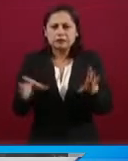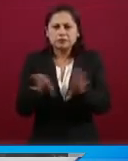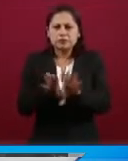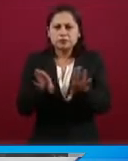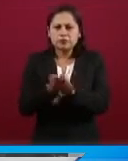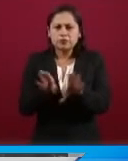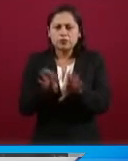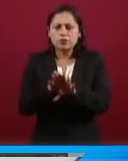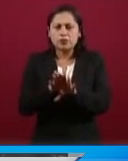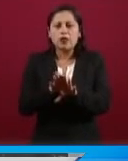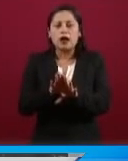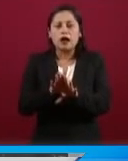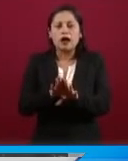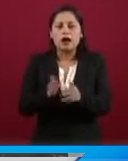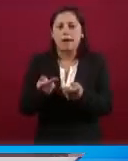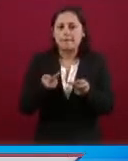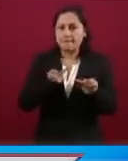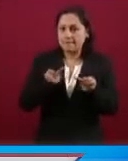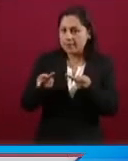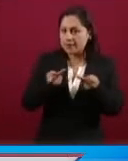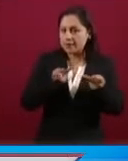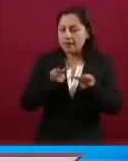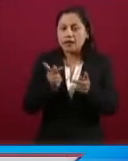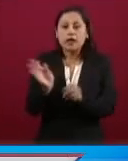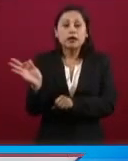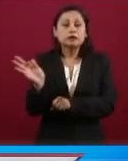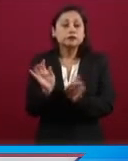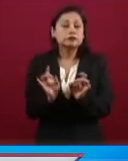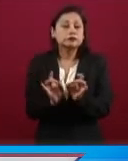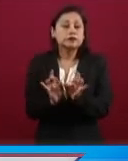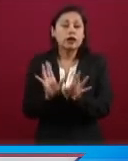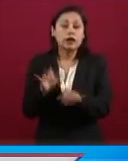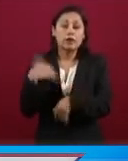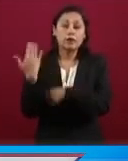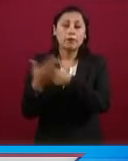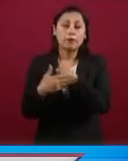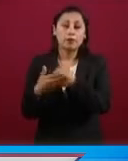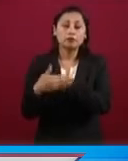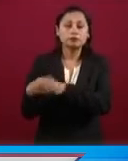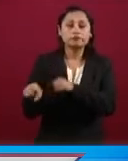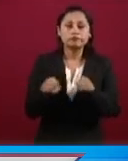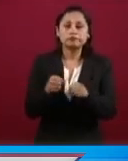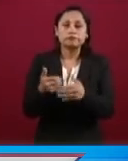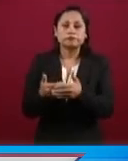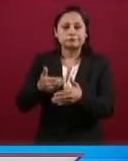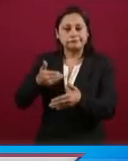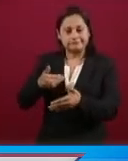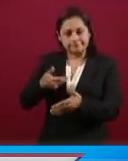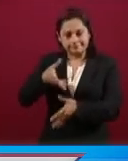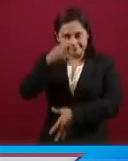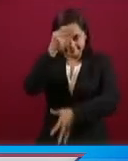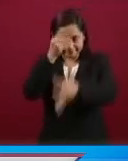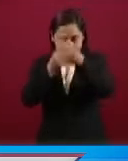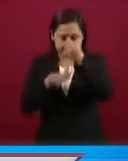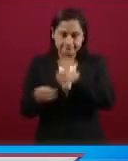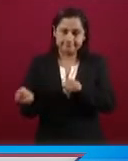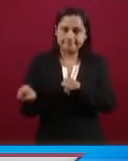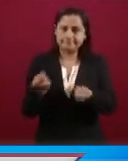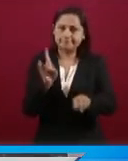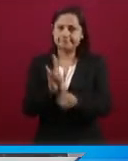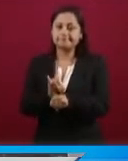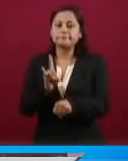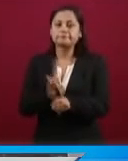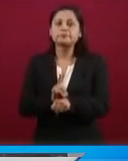Megasimulacro. Se realizará el día de mañana el megasimulacro en punto de las 10 de la mañana a nivel nacional, en donde se pondrá en práctica la preparación de estos